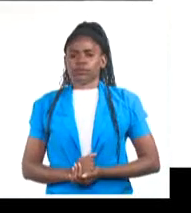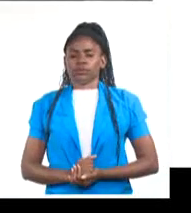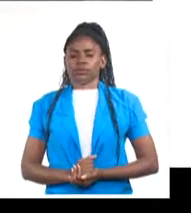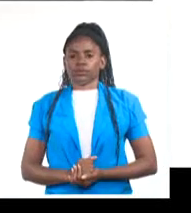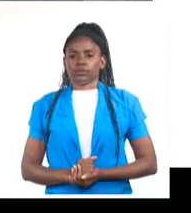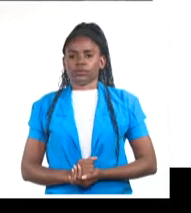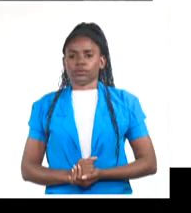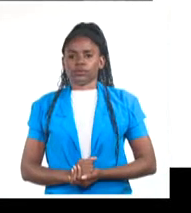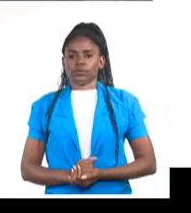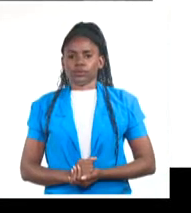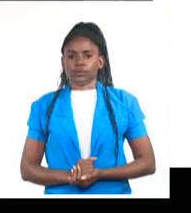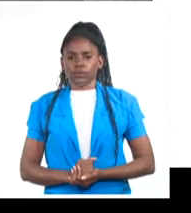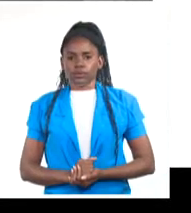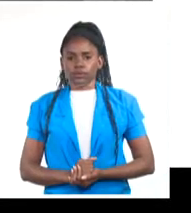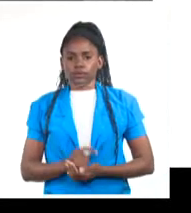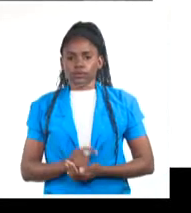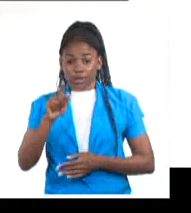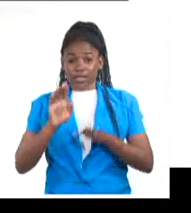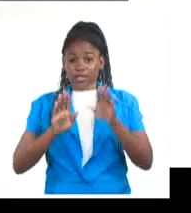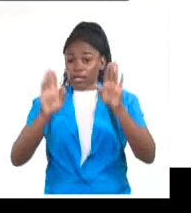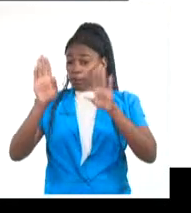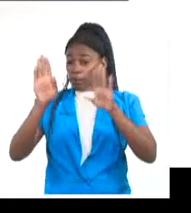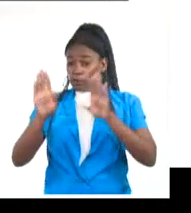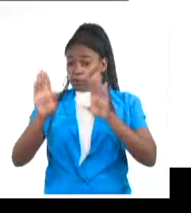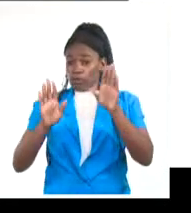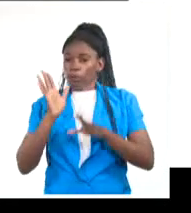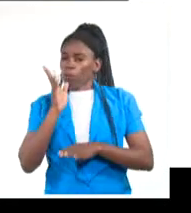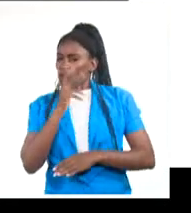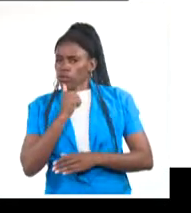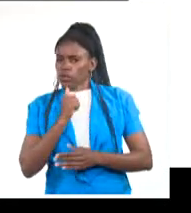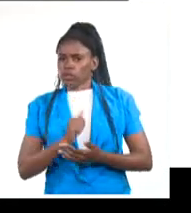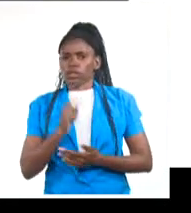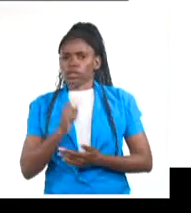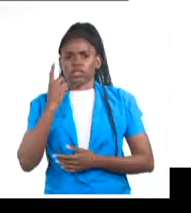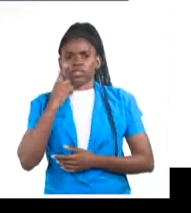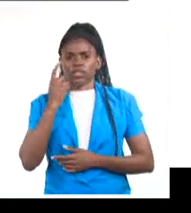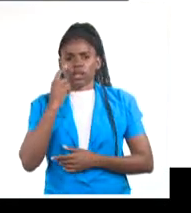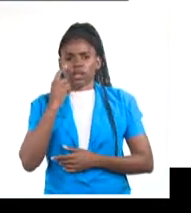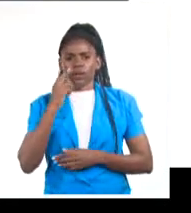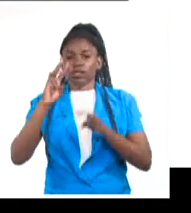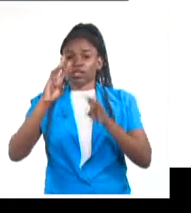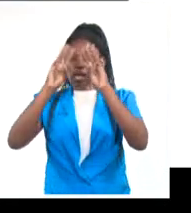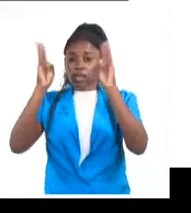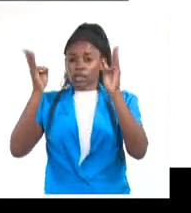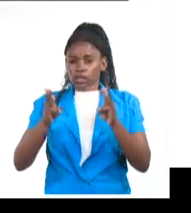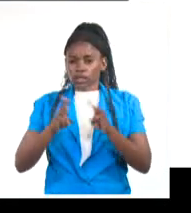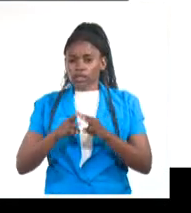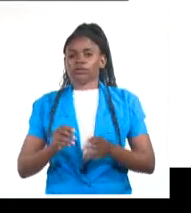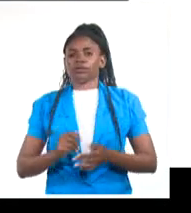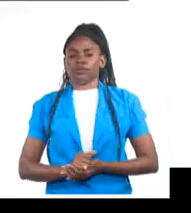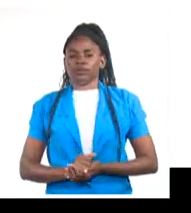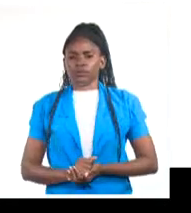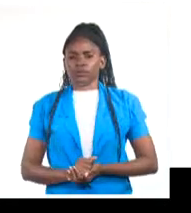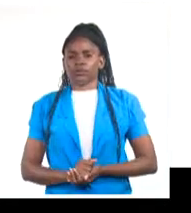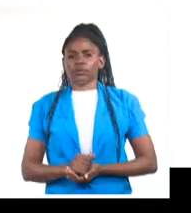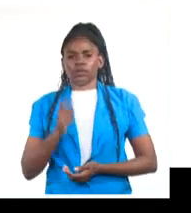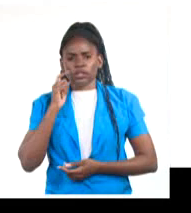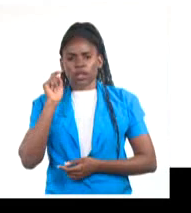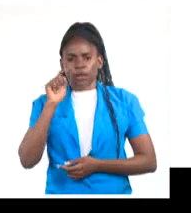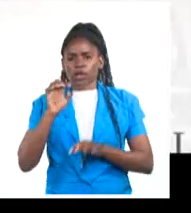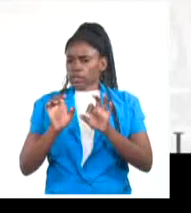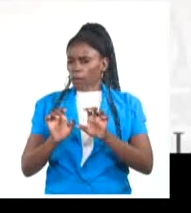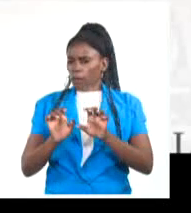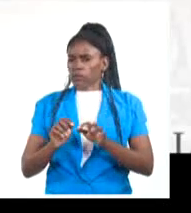La exposición virtual está accesible en el sitio web de Cubarte. William Capote y Aleida Piñero Meneses, Sistema Informativo